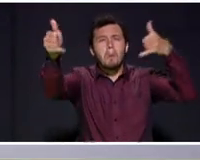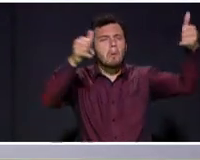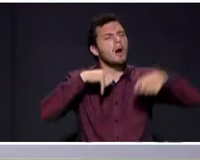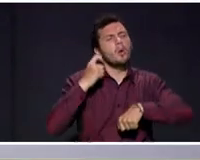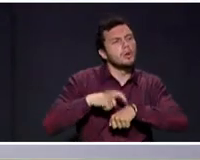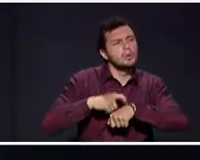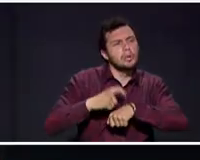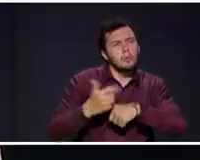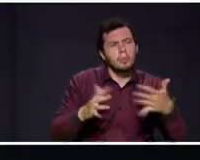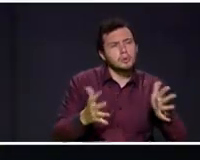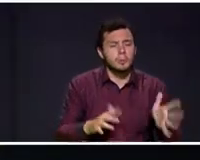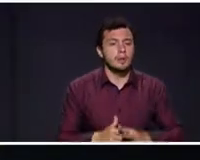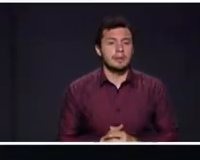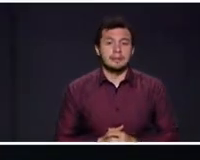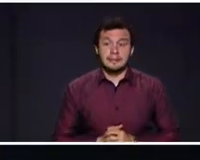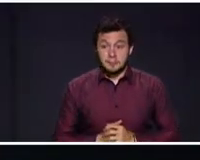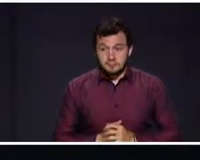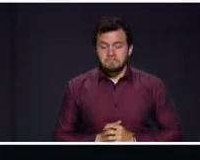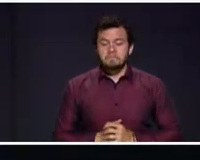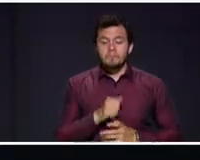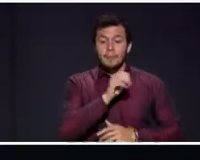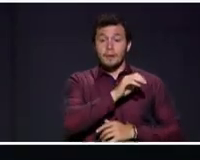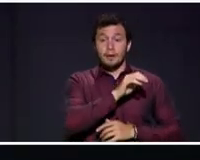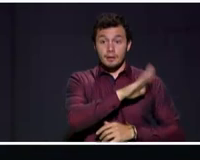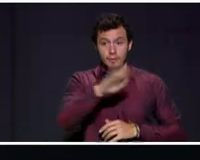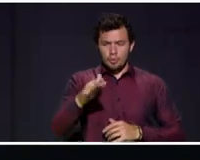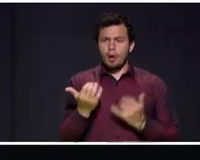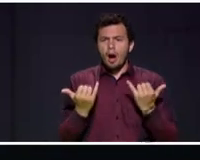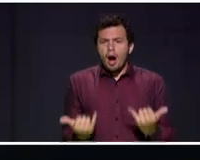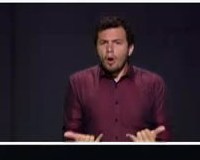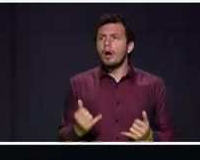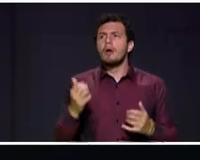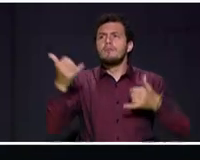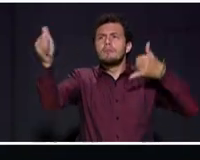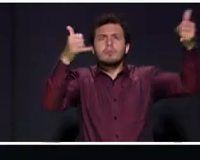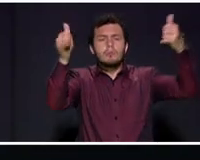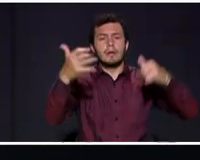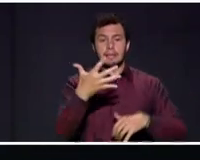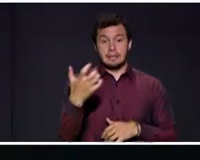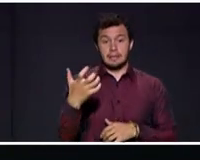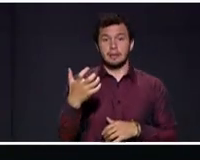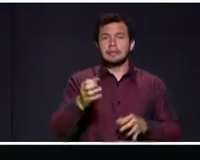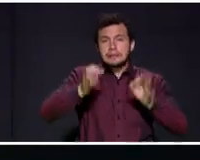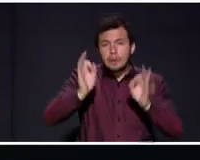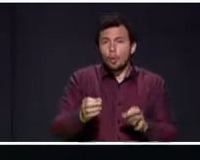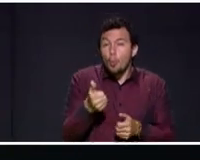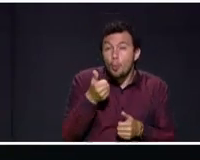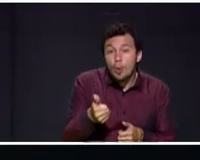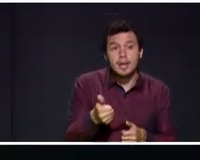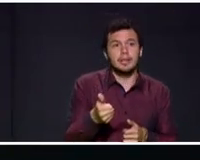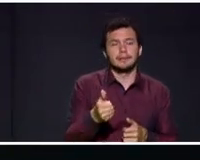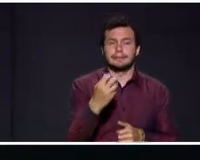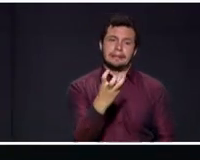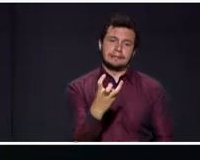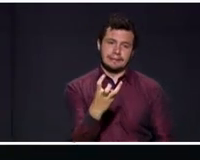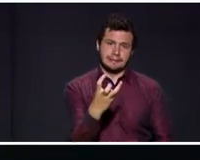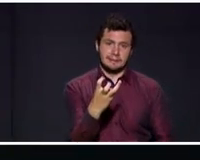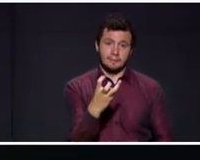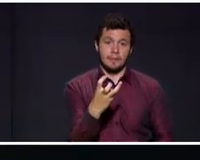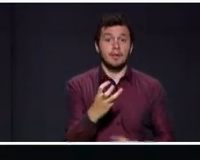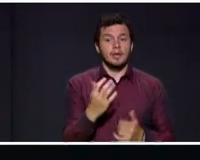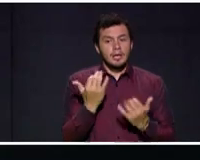manera efectiva antioquia hoy tiene 500 cámaras de las cuales sólo funcionan 300 nos proponemos a partir del